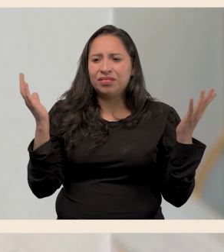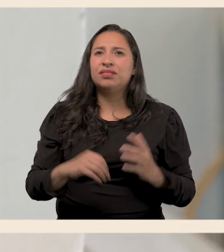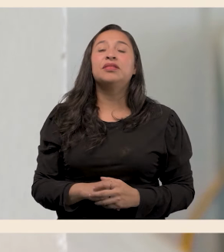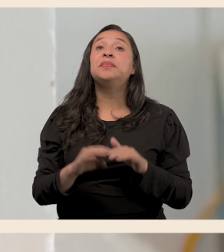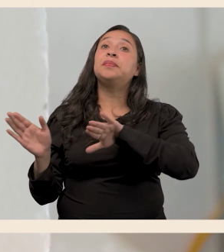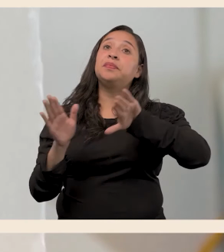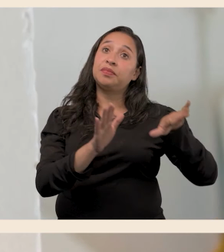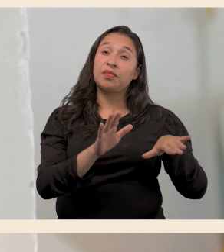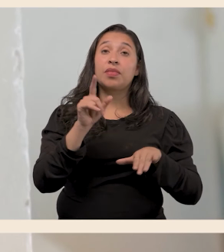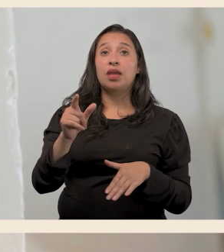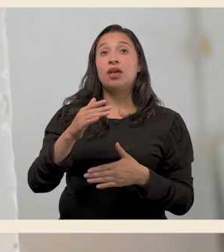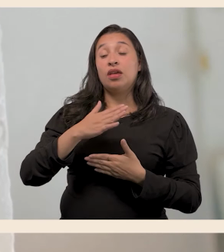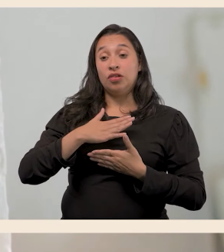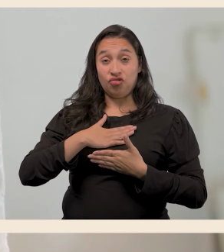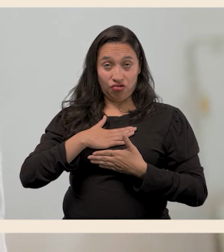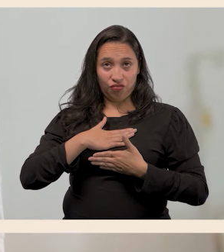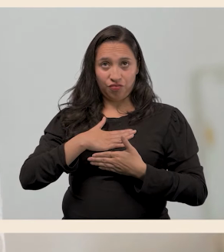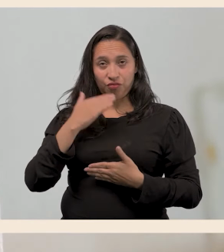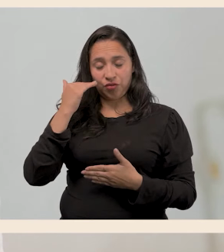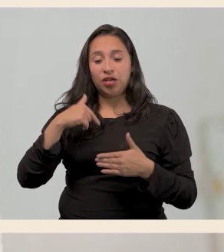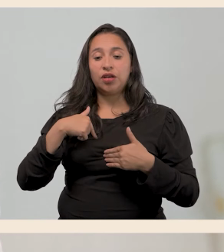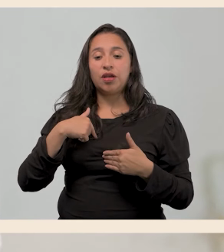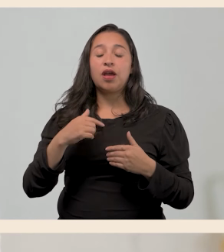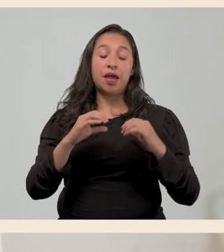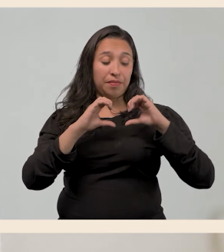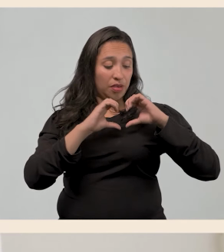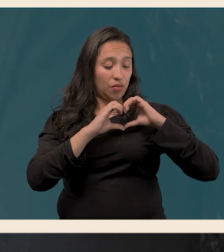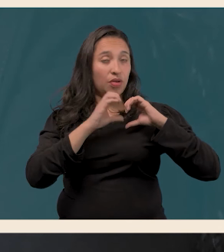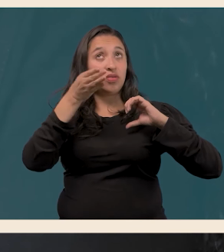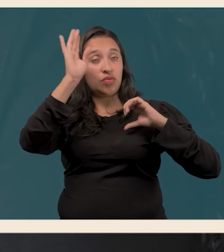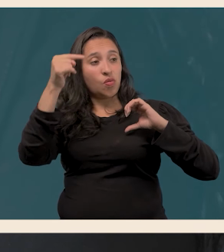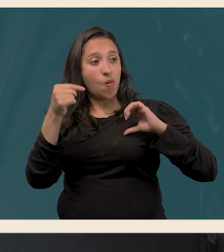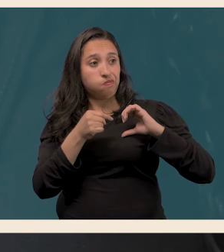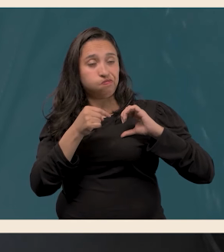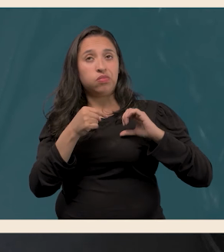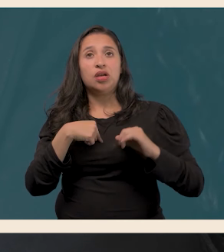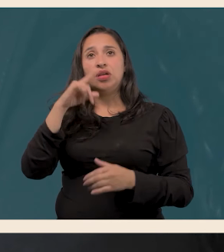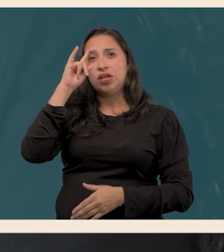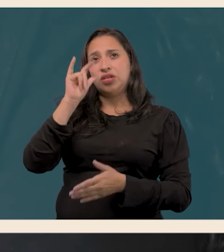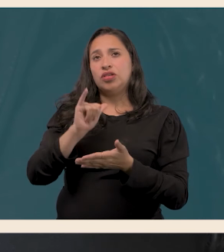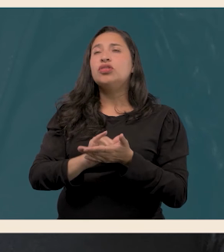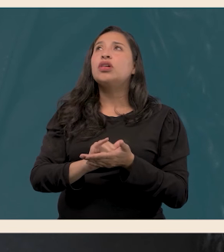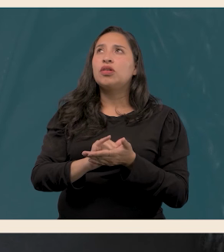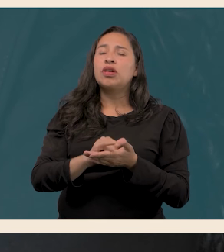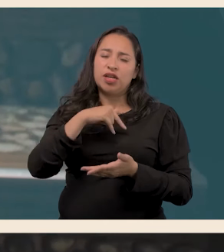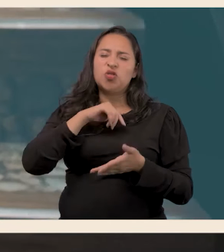Si de pronto yo no hubiera tenido a Dios en mi corazón, yo